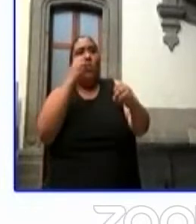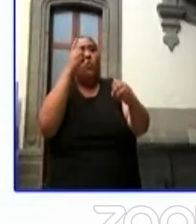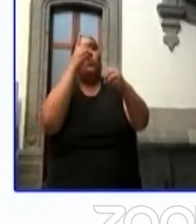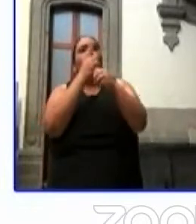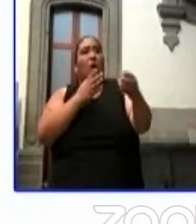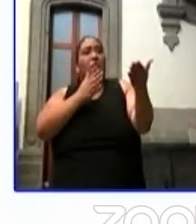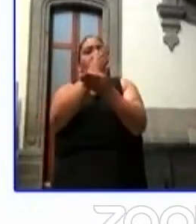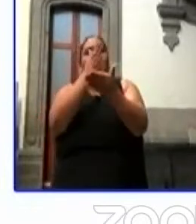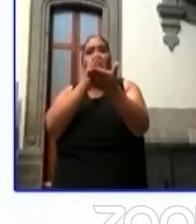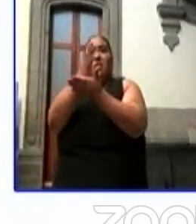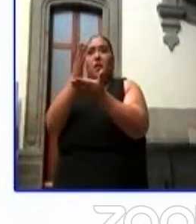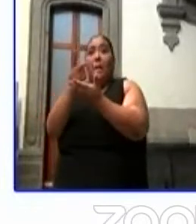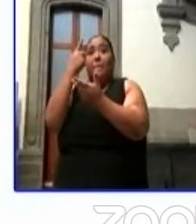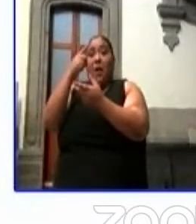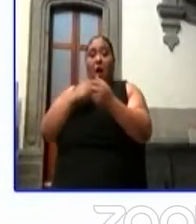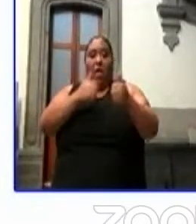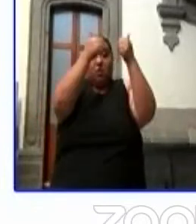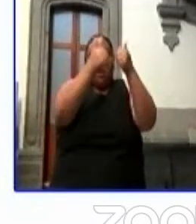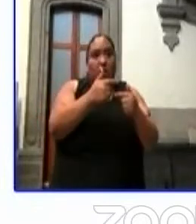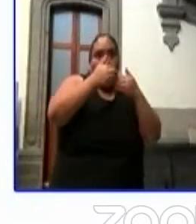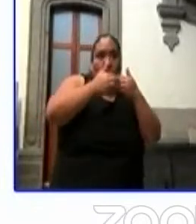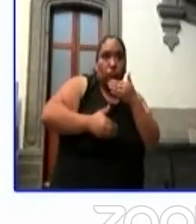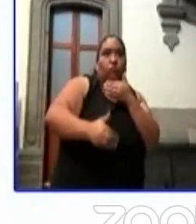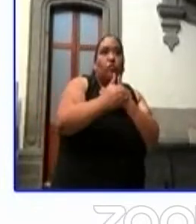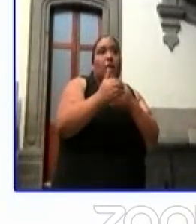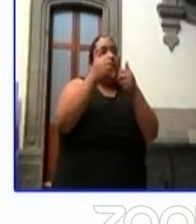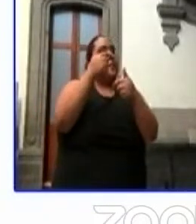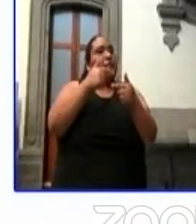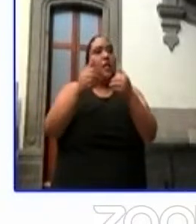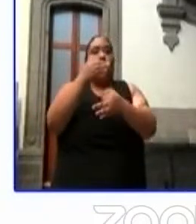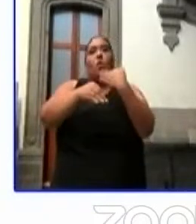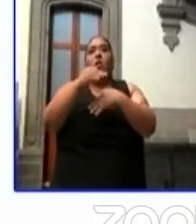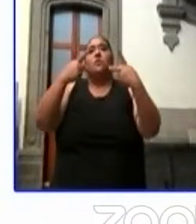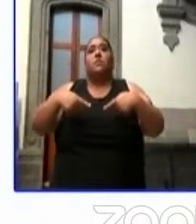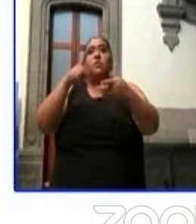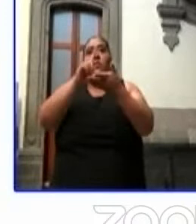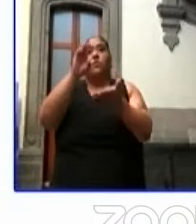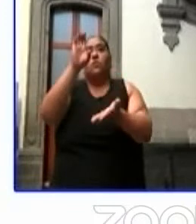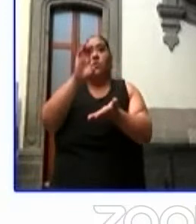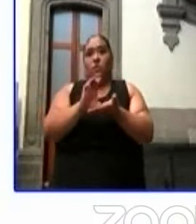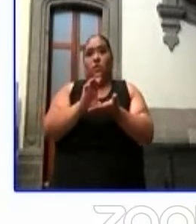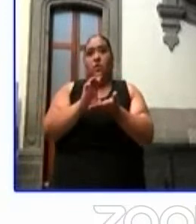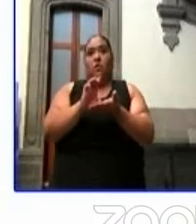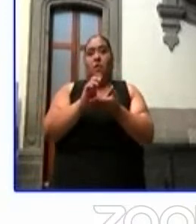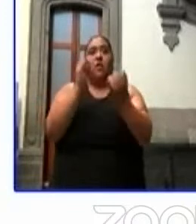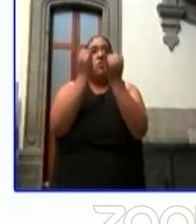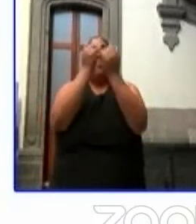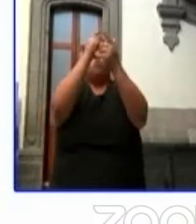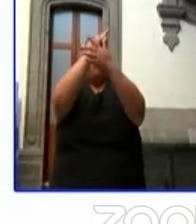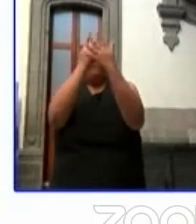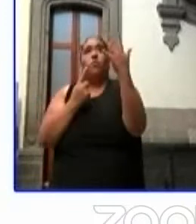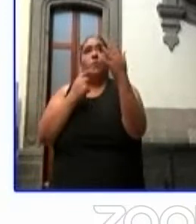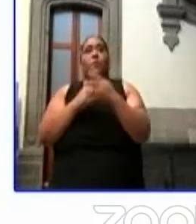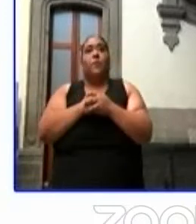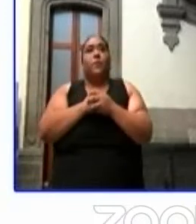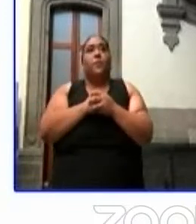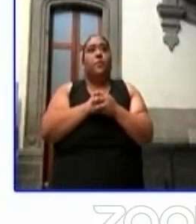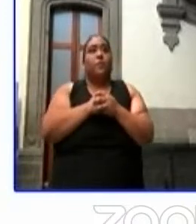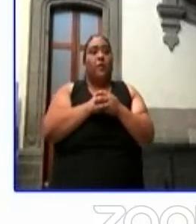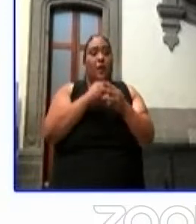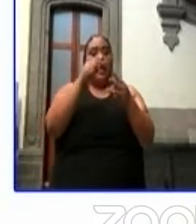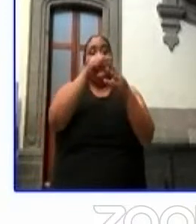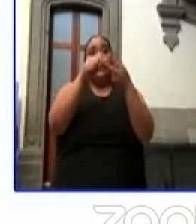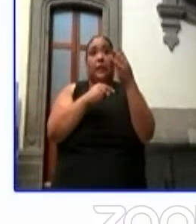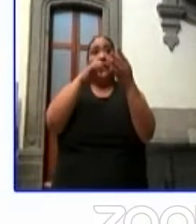permanencia, egreso y logro educativo de las personas con discapacidad y neurodiversas. 3